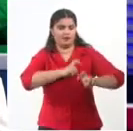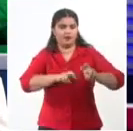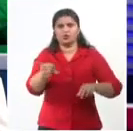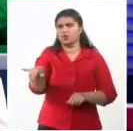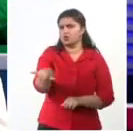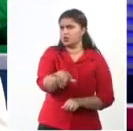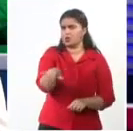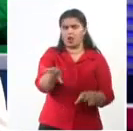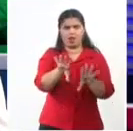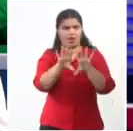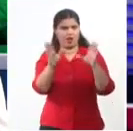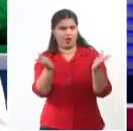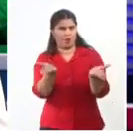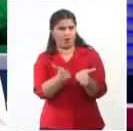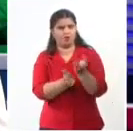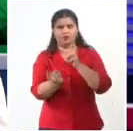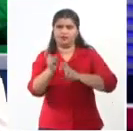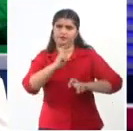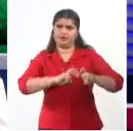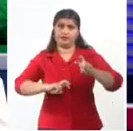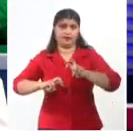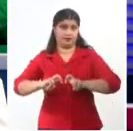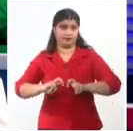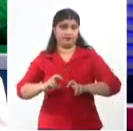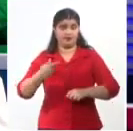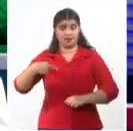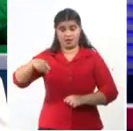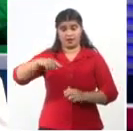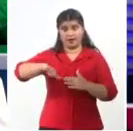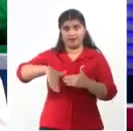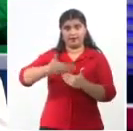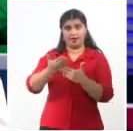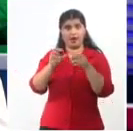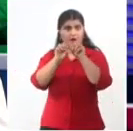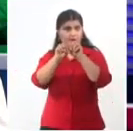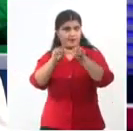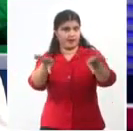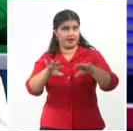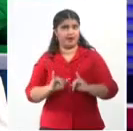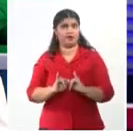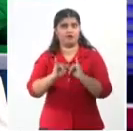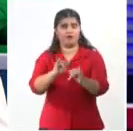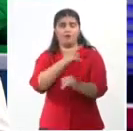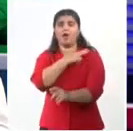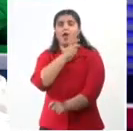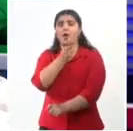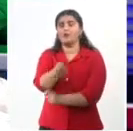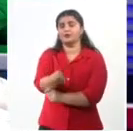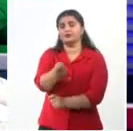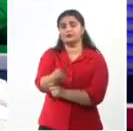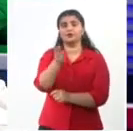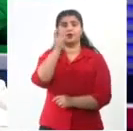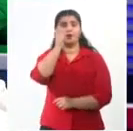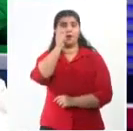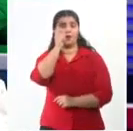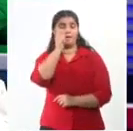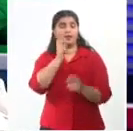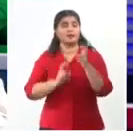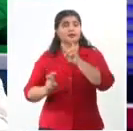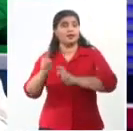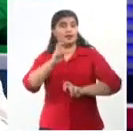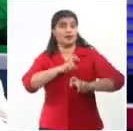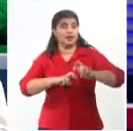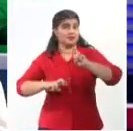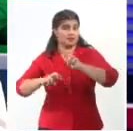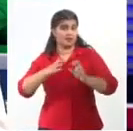unos días, creo que por el mismo profesor Vicente Vélez, que se estaba analizando las